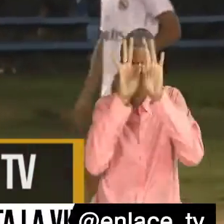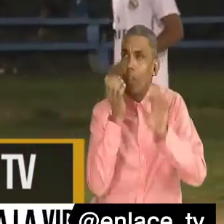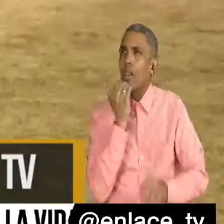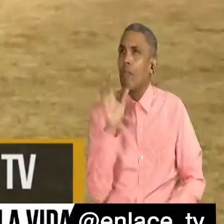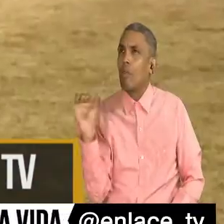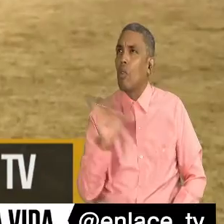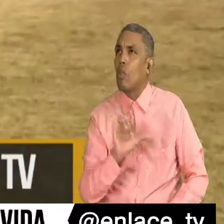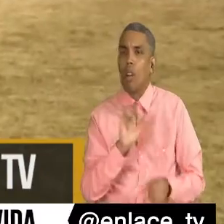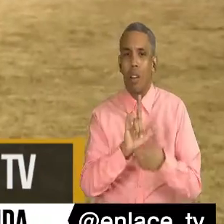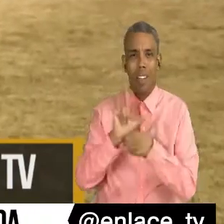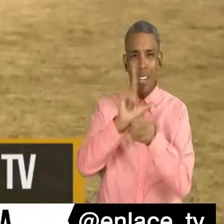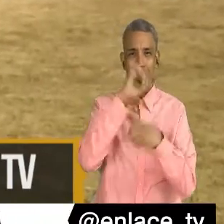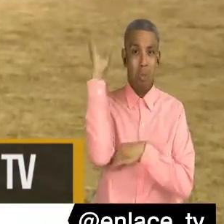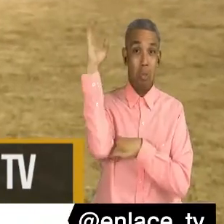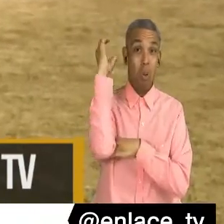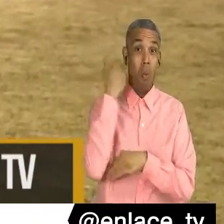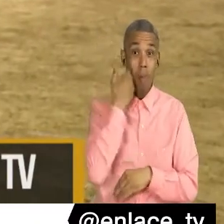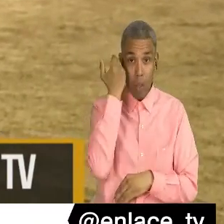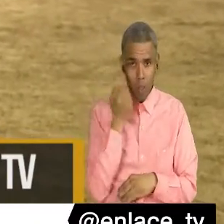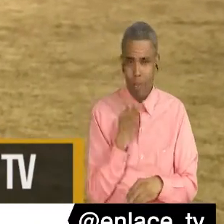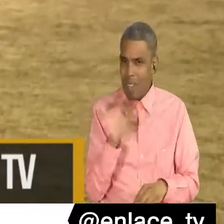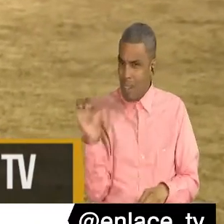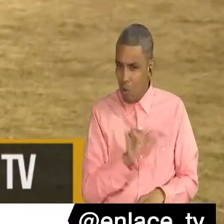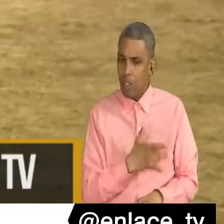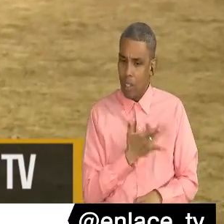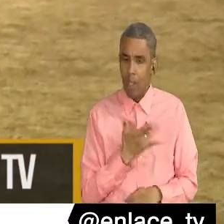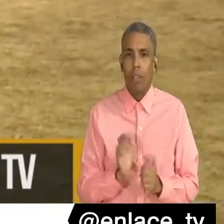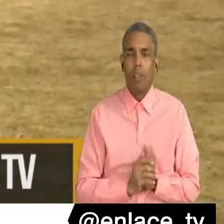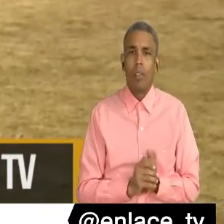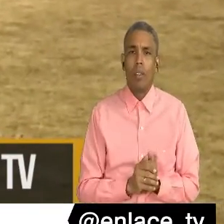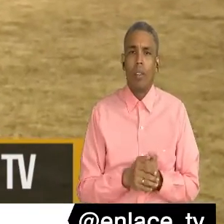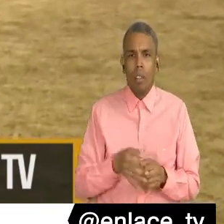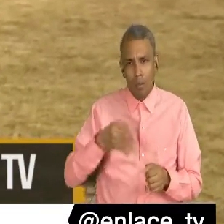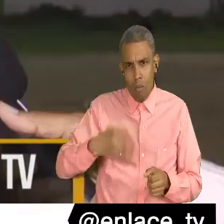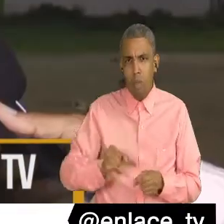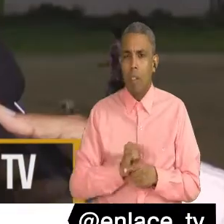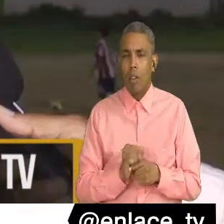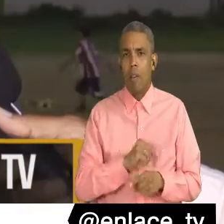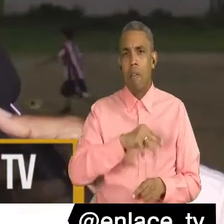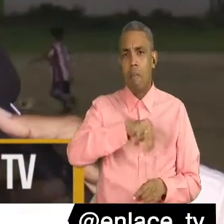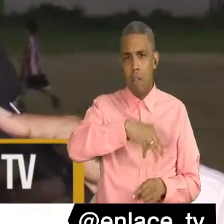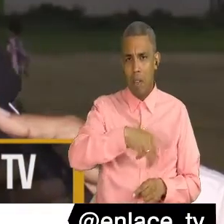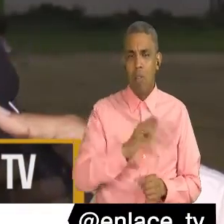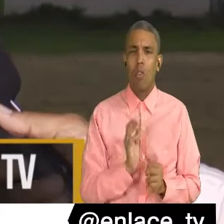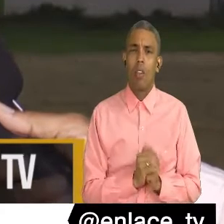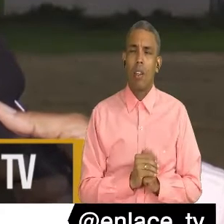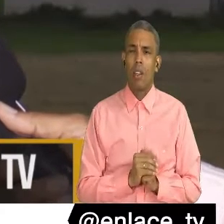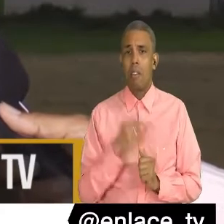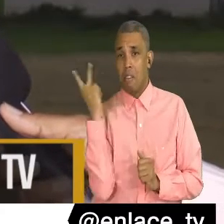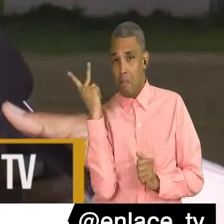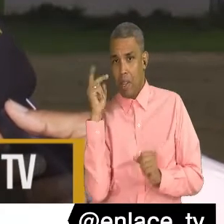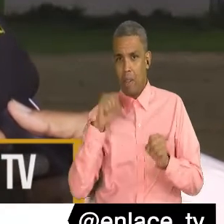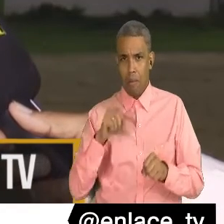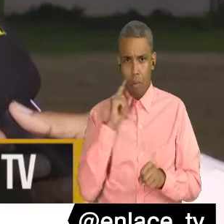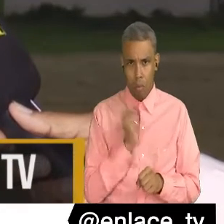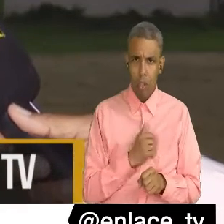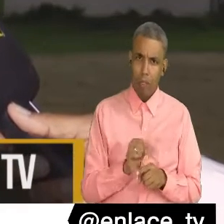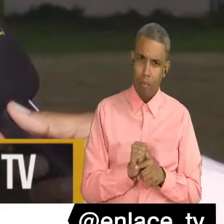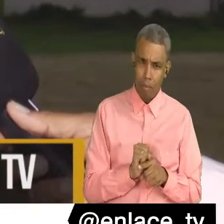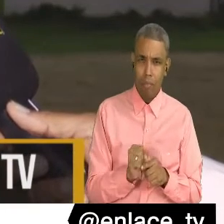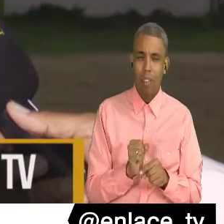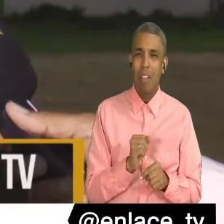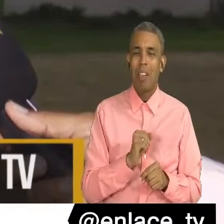con la categoría 7, miércoles y viernes en La Libertad de la Sintética. Con la categoría 9 estamos entrenando martes y jueves en La